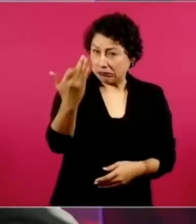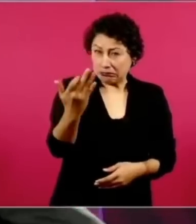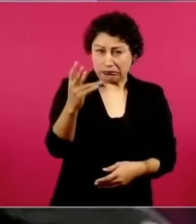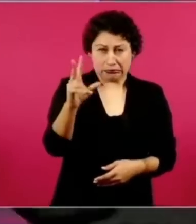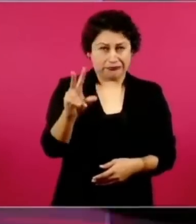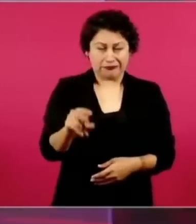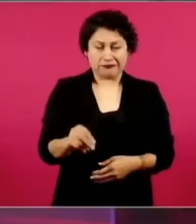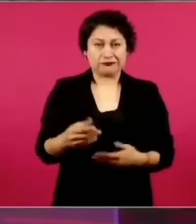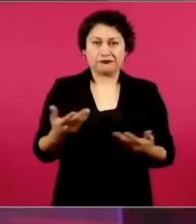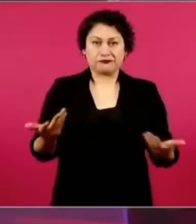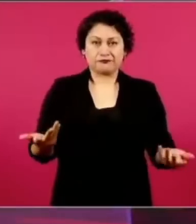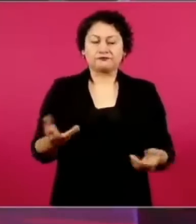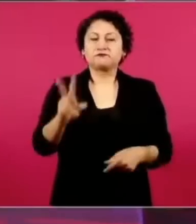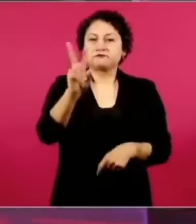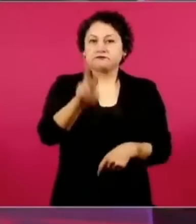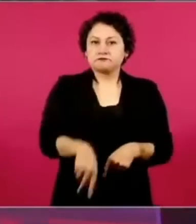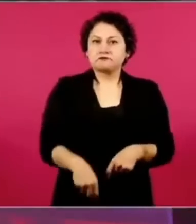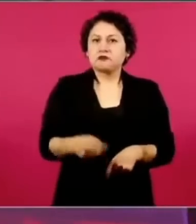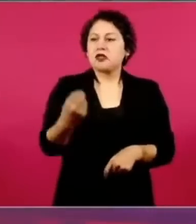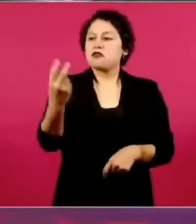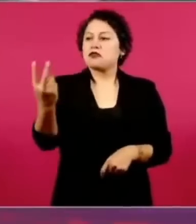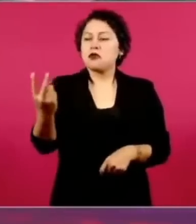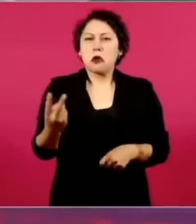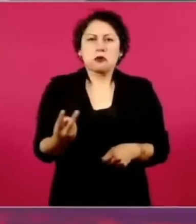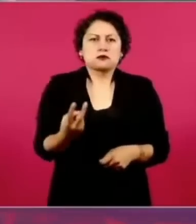eran 2, 3 televisoras